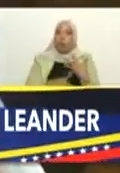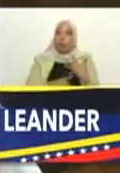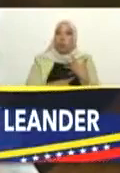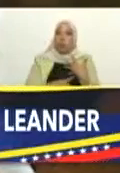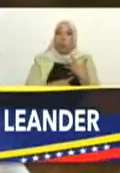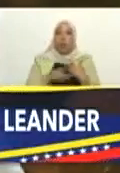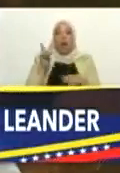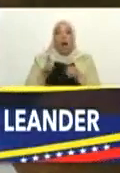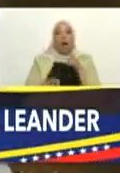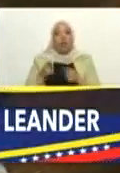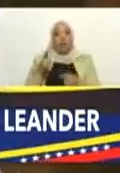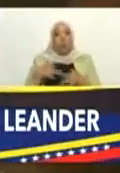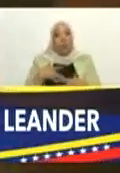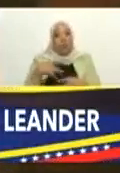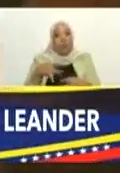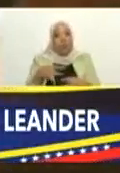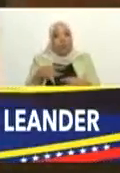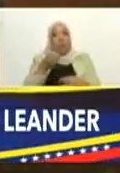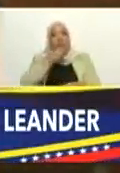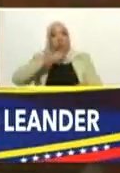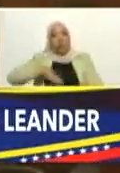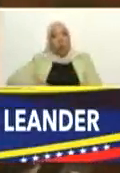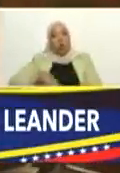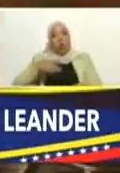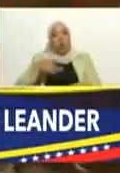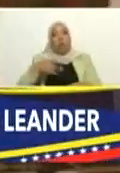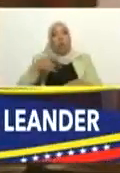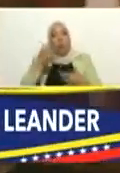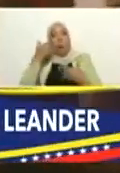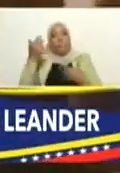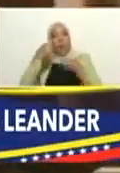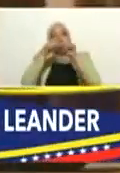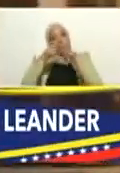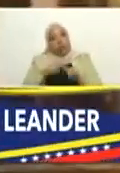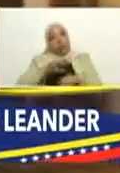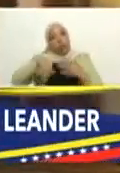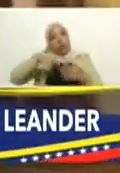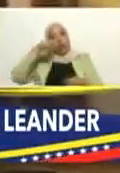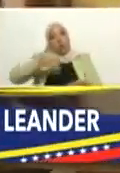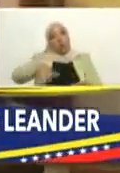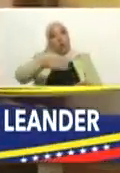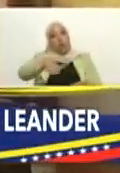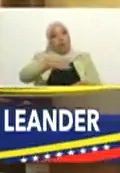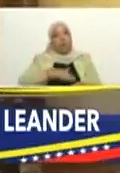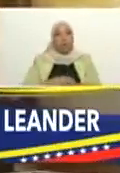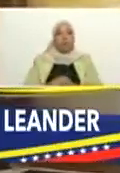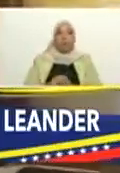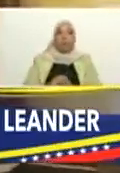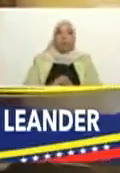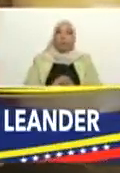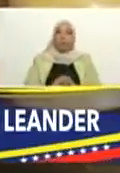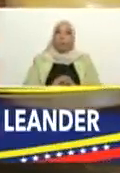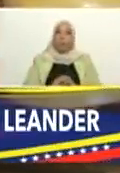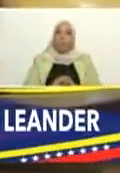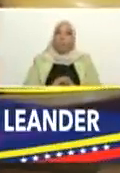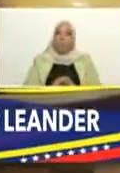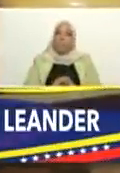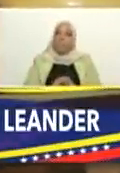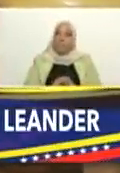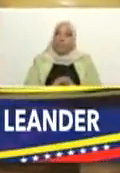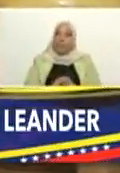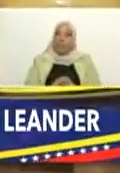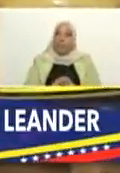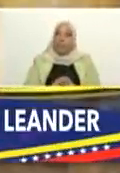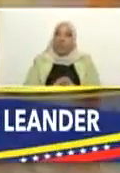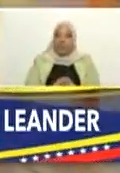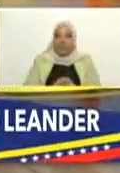tiene algunos datos interesantes, históricos, para usted y para todo nuestro pueblo. Buenas tardes, señor presidente. Uno de